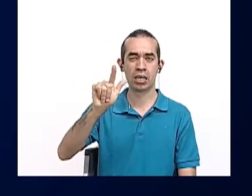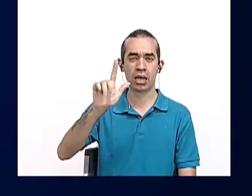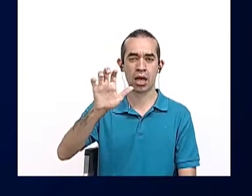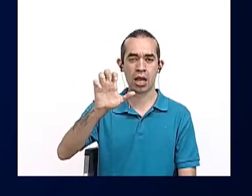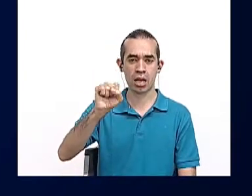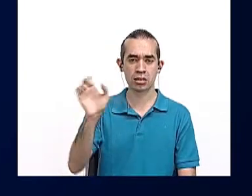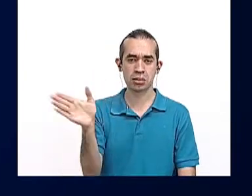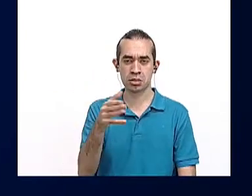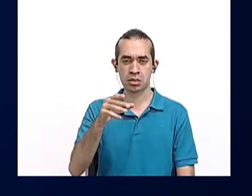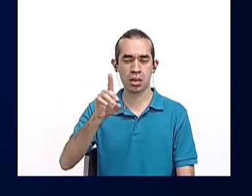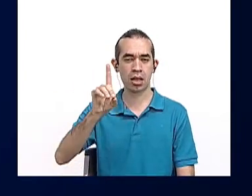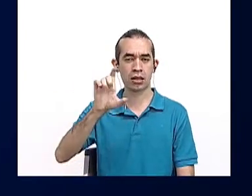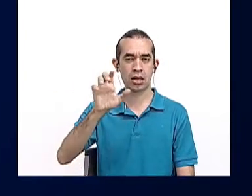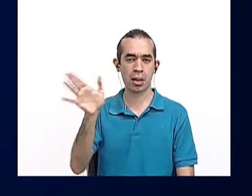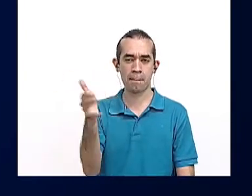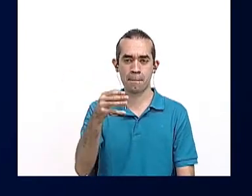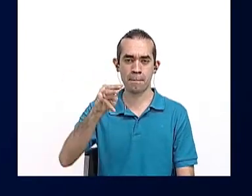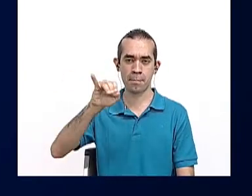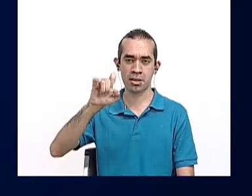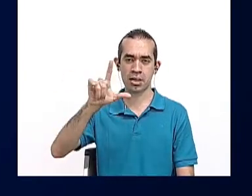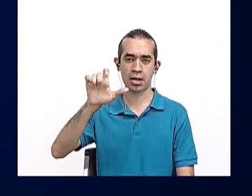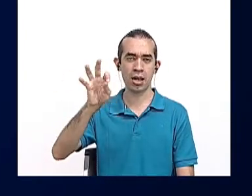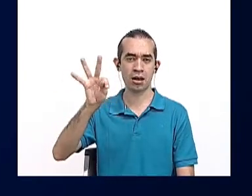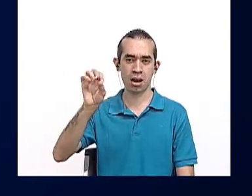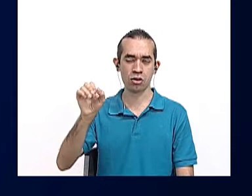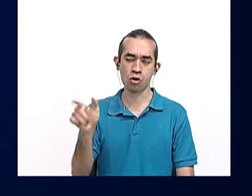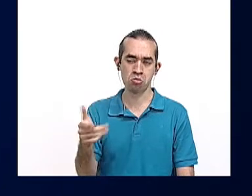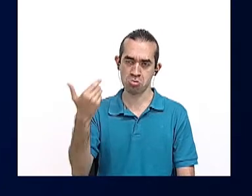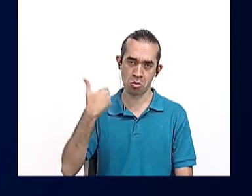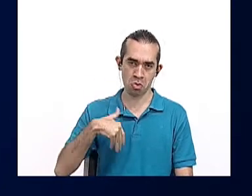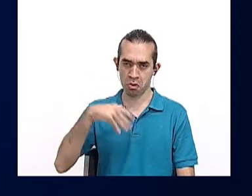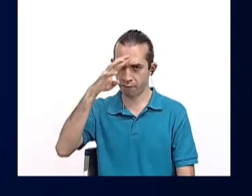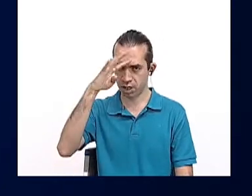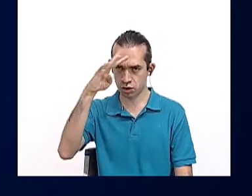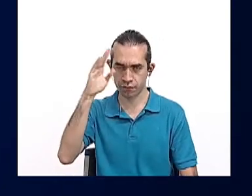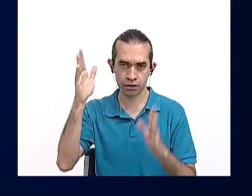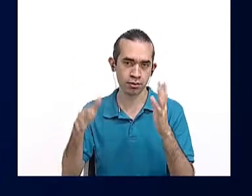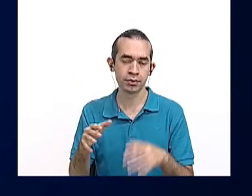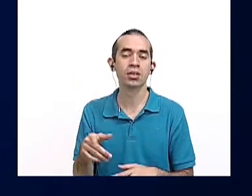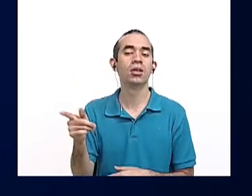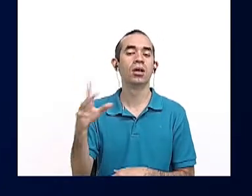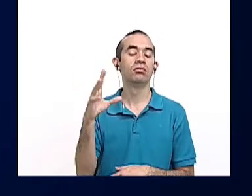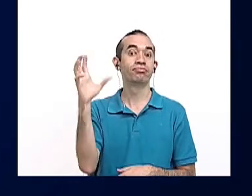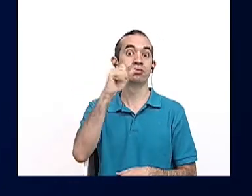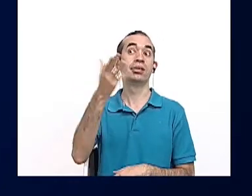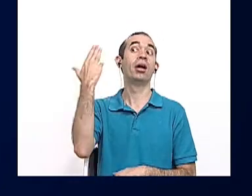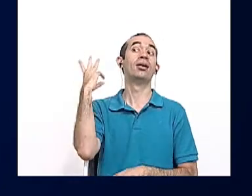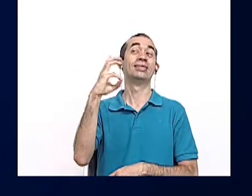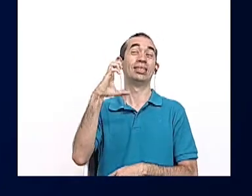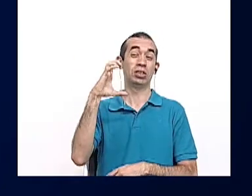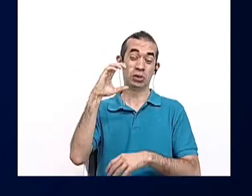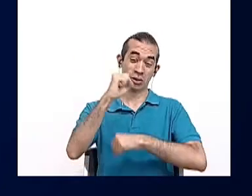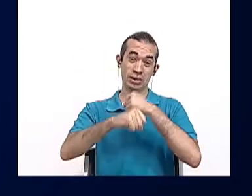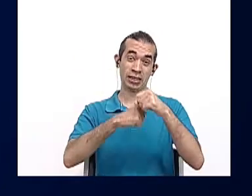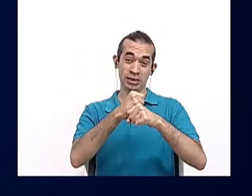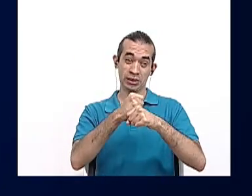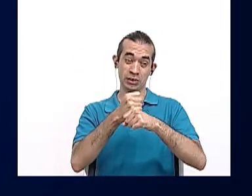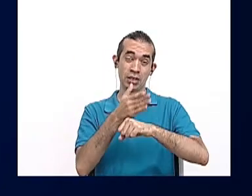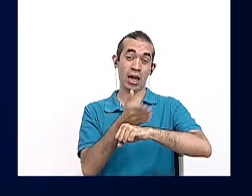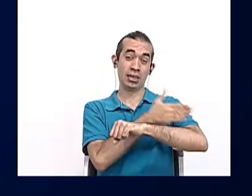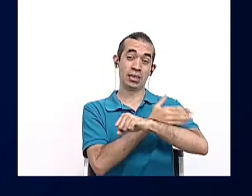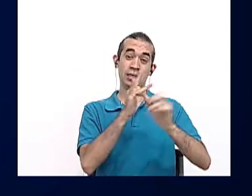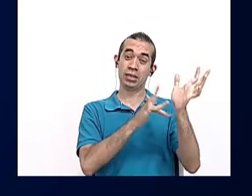años 600 a.C., él descubrió que al frotar una resina llamada